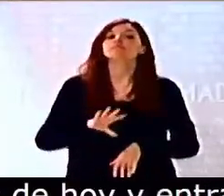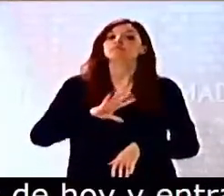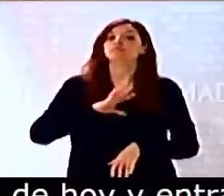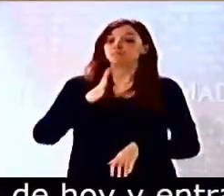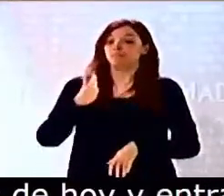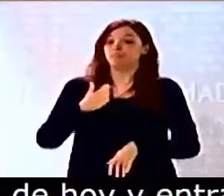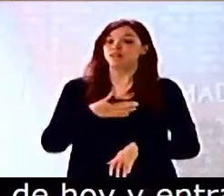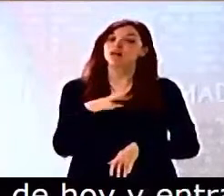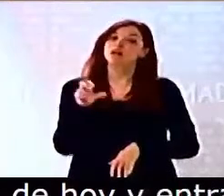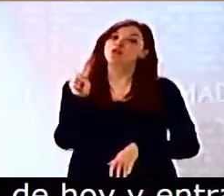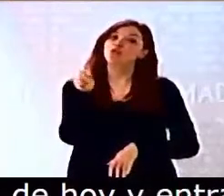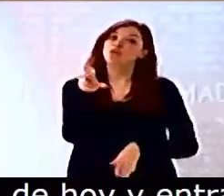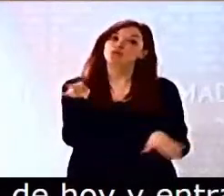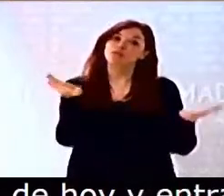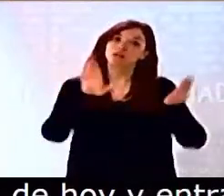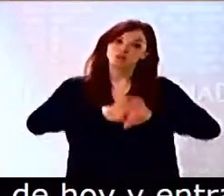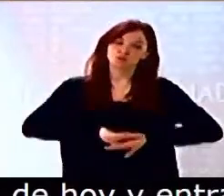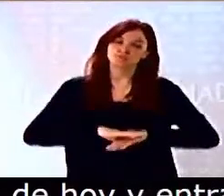día de mañana.